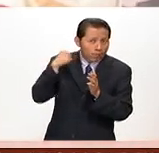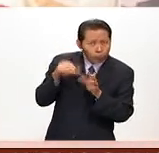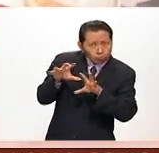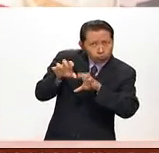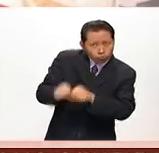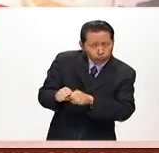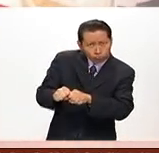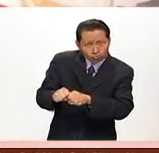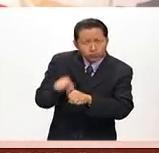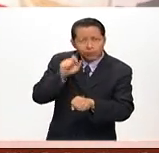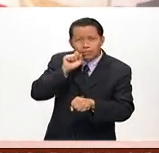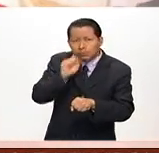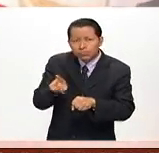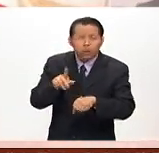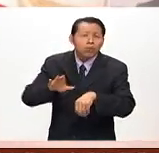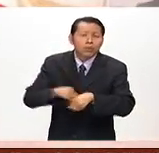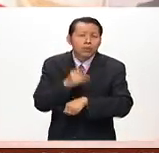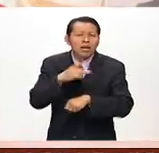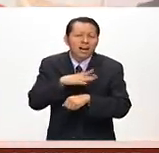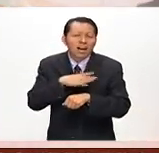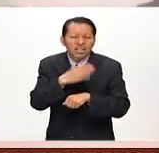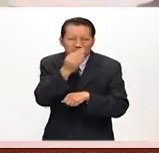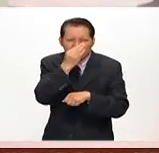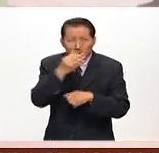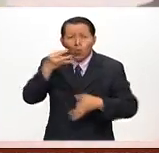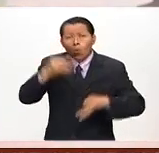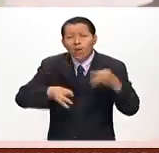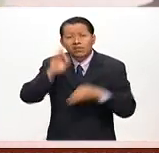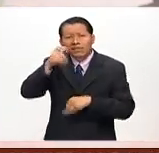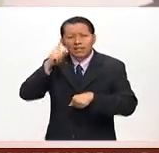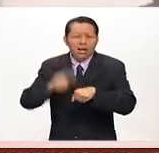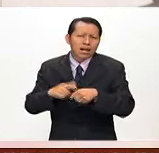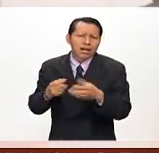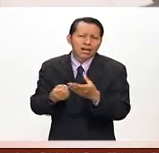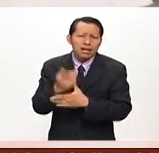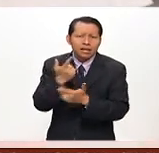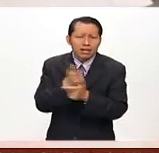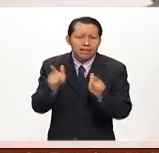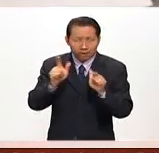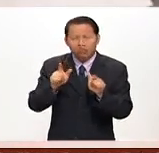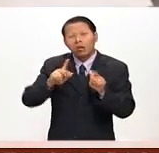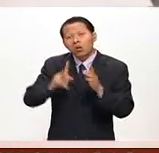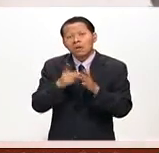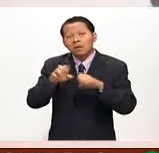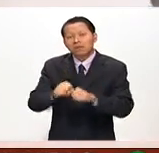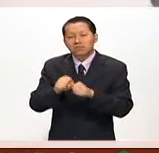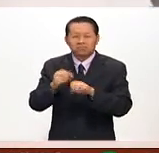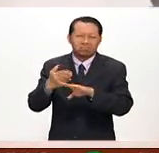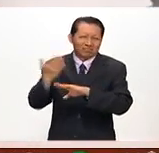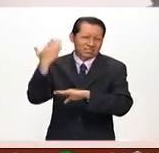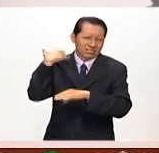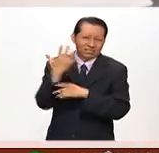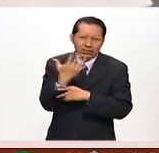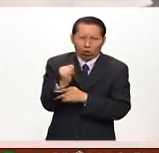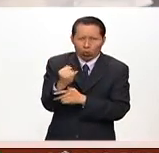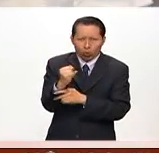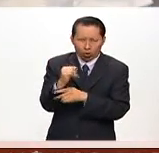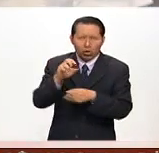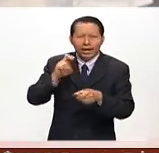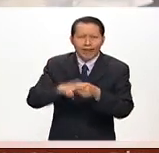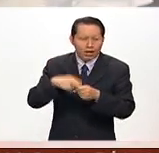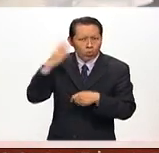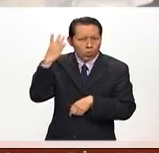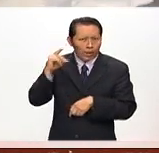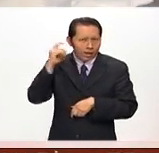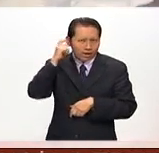de ese estado momentos después de ser liberado por un juez federal. Palma Analco fue detenido el pasado 5 de junio en Cuernavaca, Morelos,